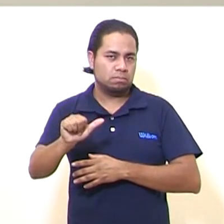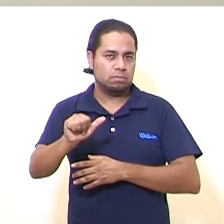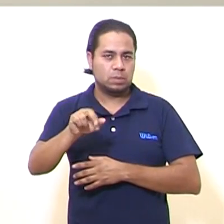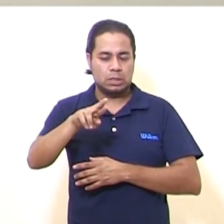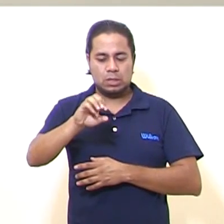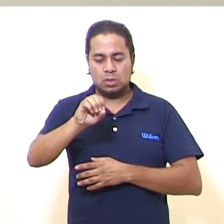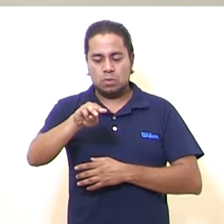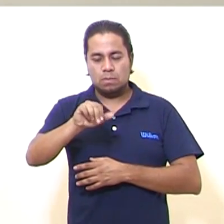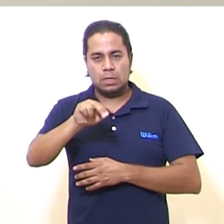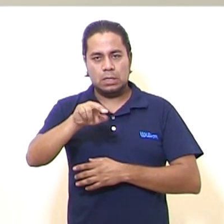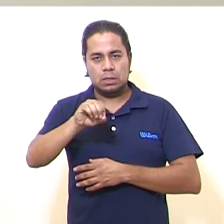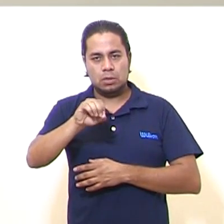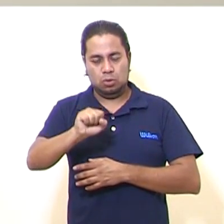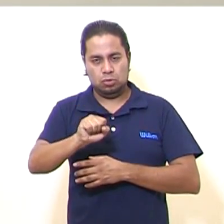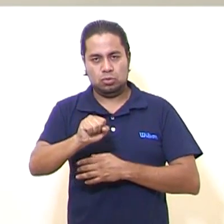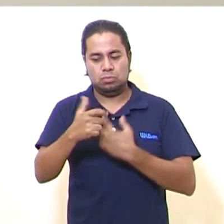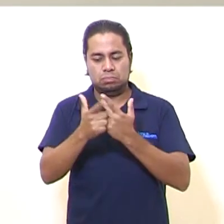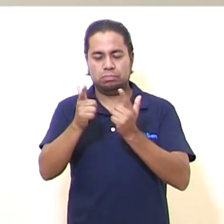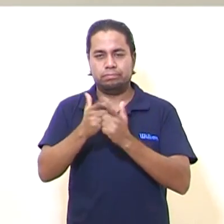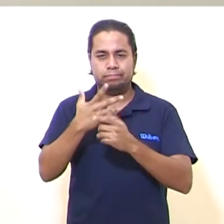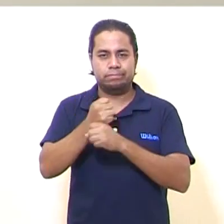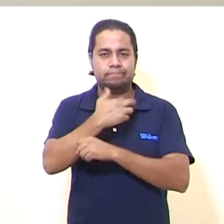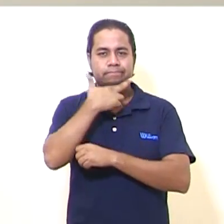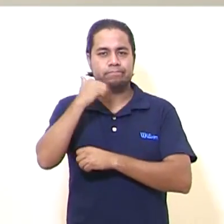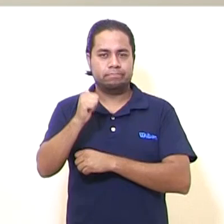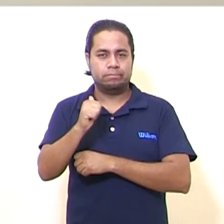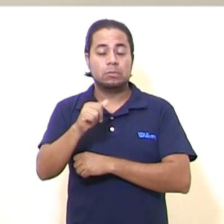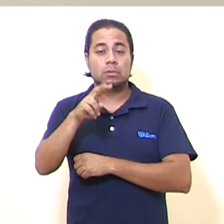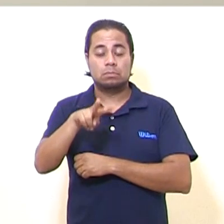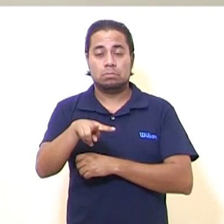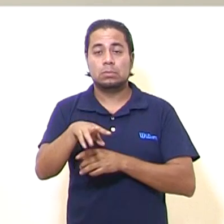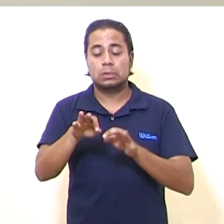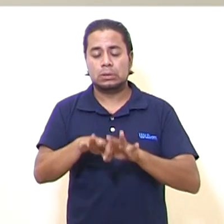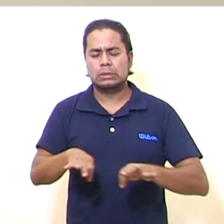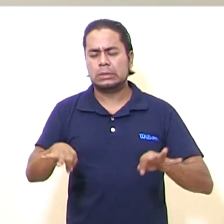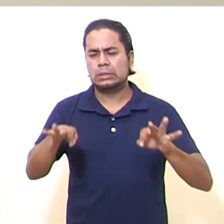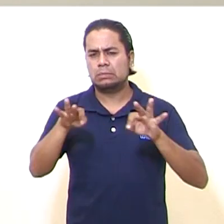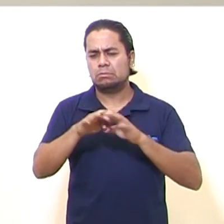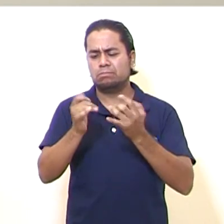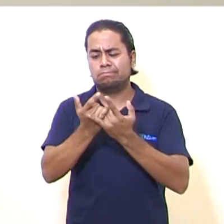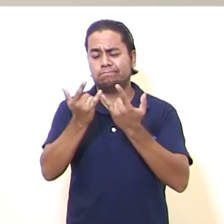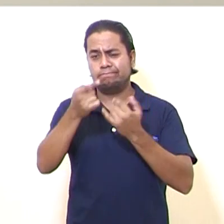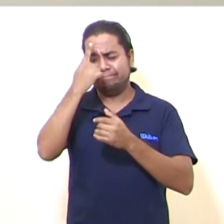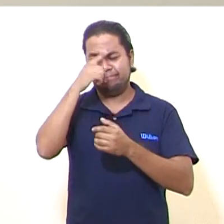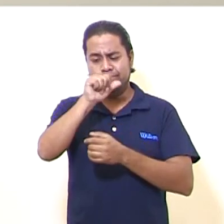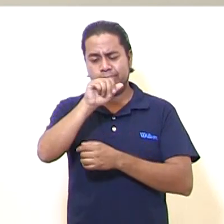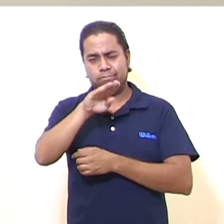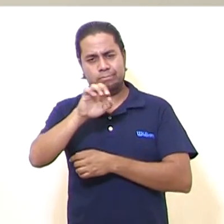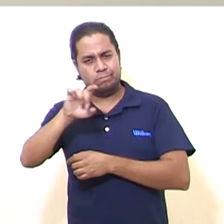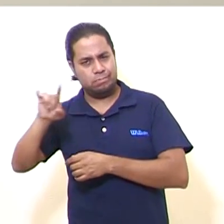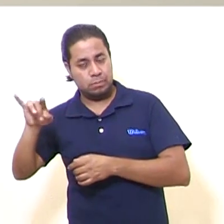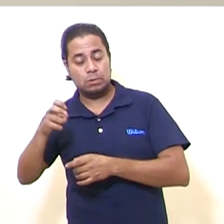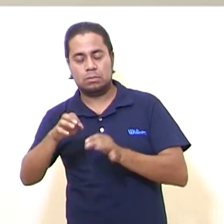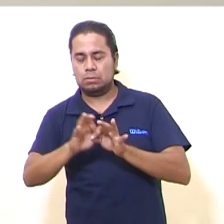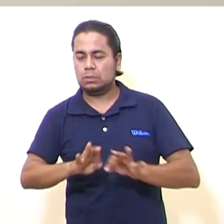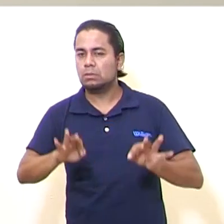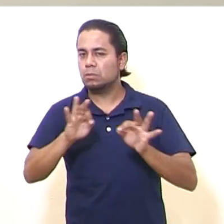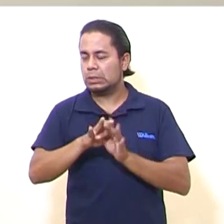Los romanos forman una parte importante dentro de la historia del abecedario, porque